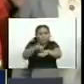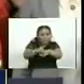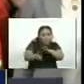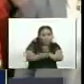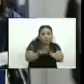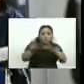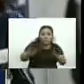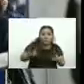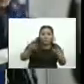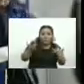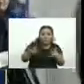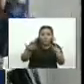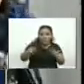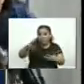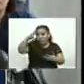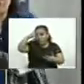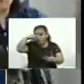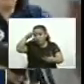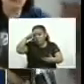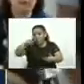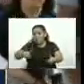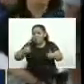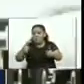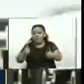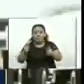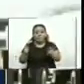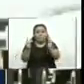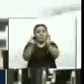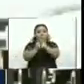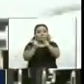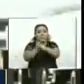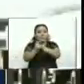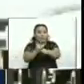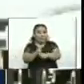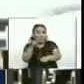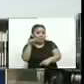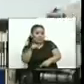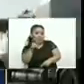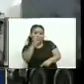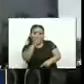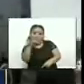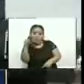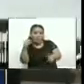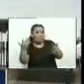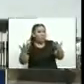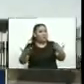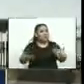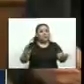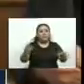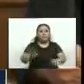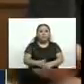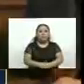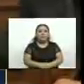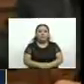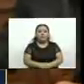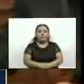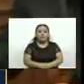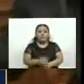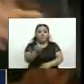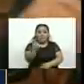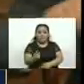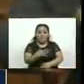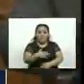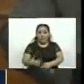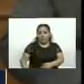de un año a que México garantizara nuevas reformas laborales en el país, las cuales llegaron al último momento. El presidente